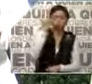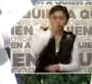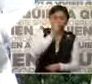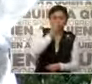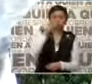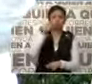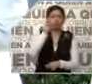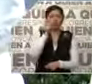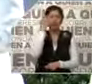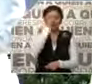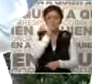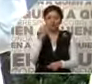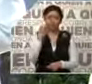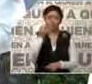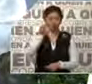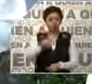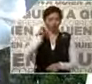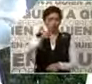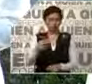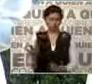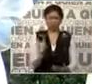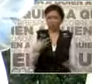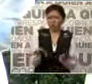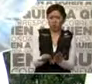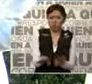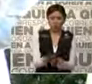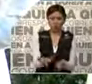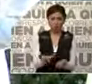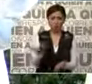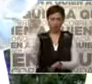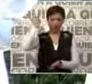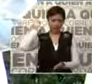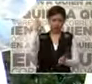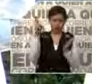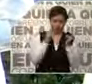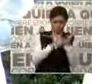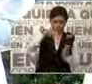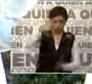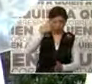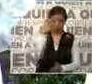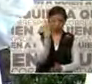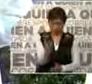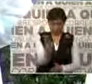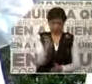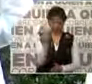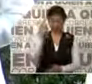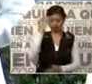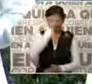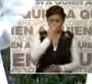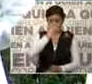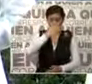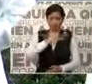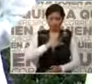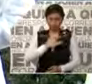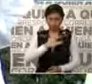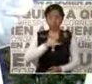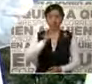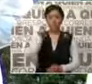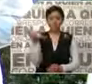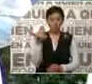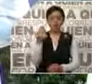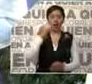sido negados. ¿Qué ha pasado, señora? En 2012 me mandaron a hacer 3 estudios de cardiología, de Holter, de prueba de esfuerzo